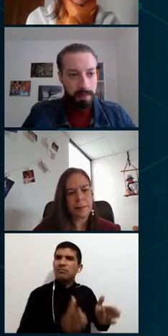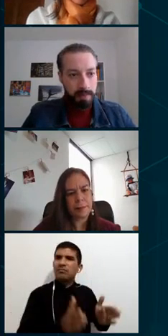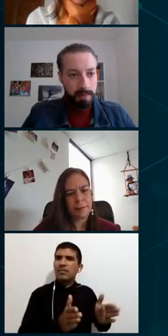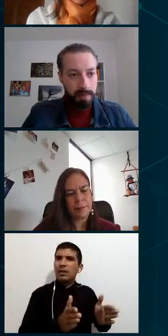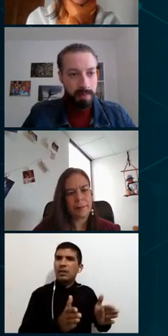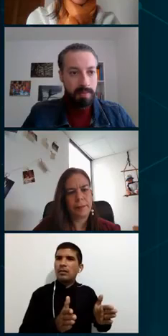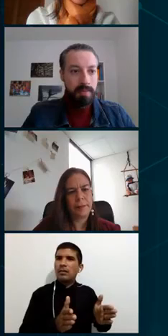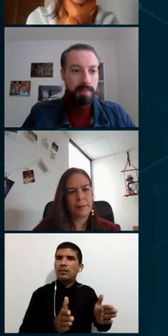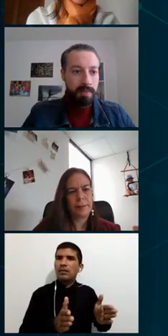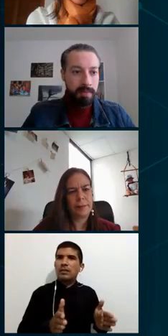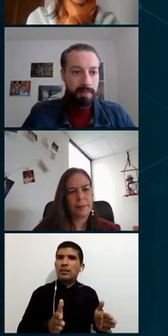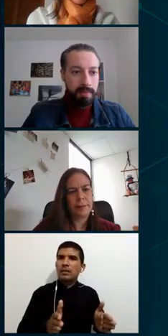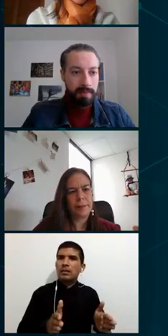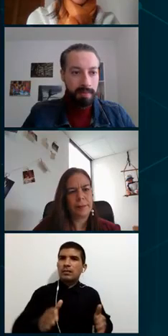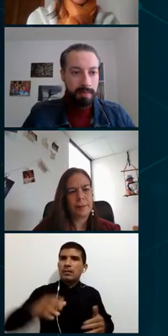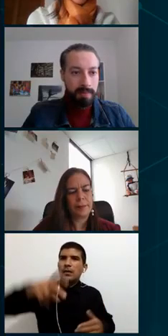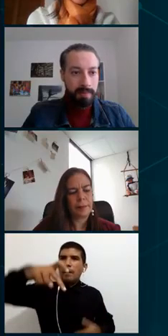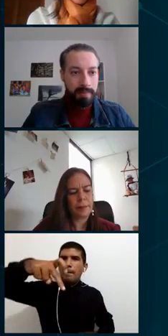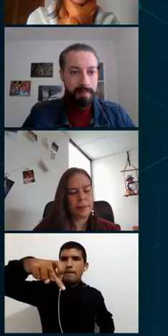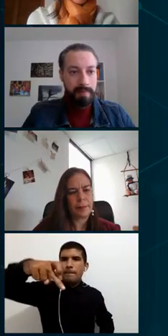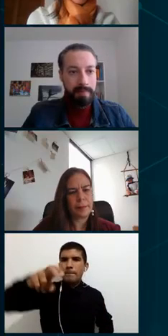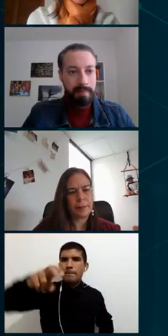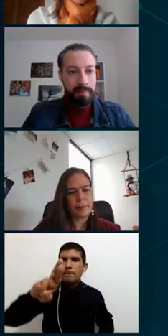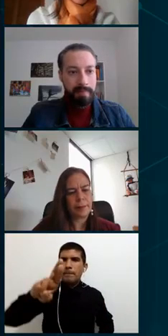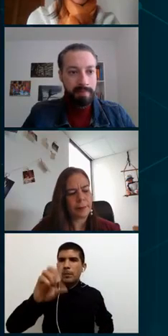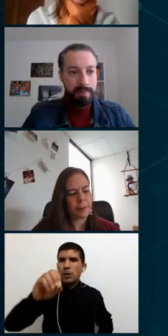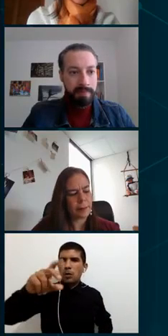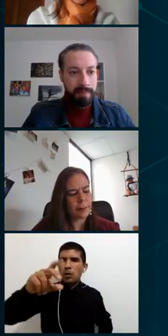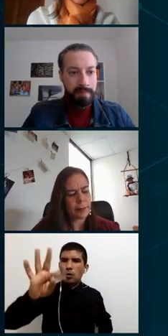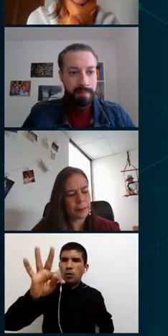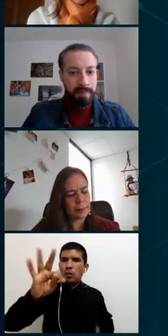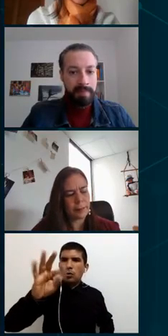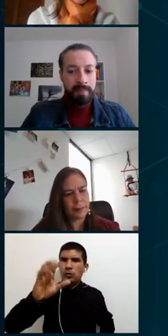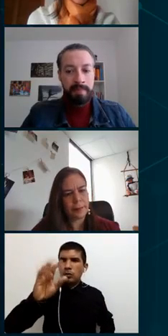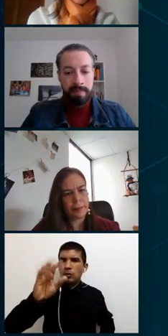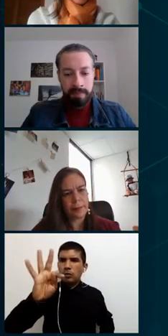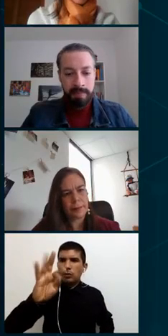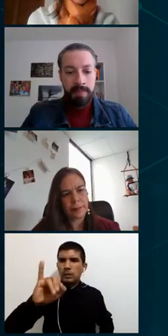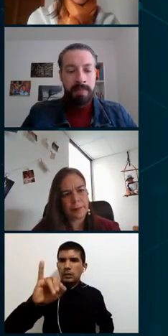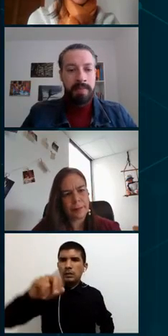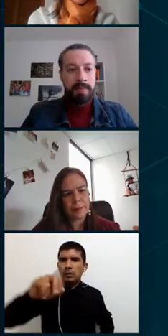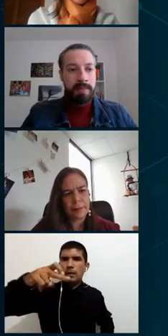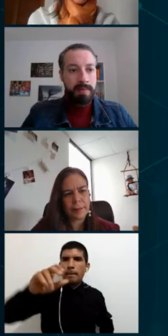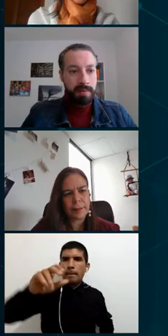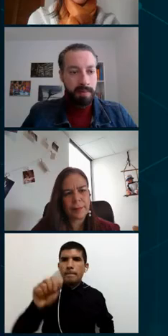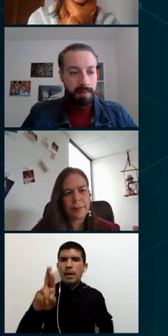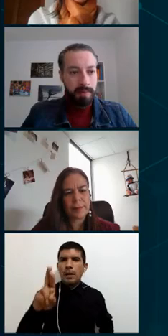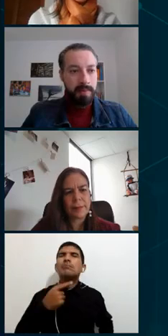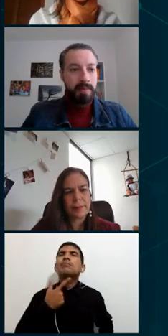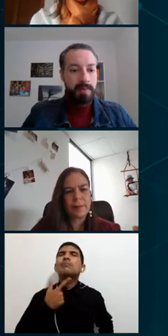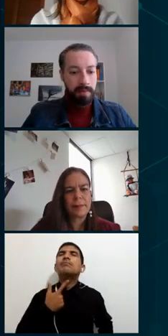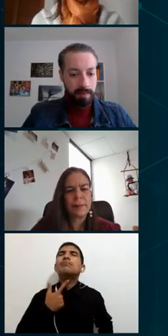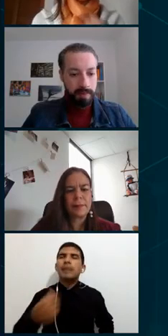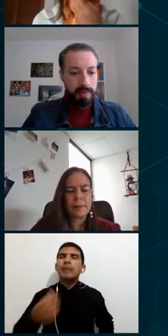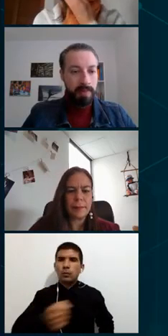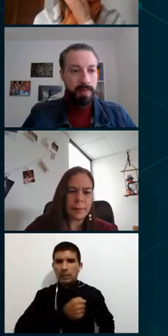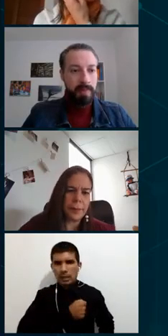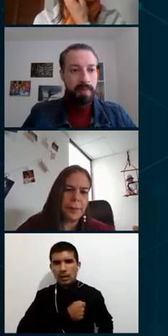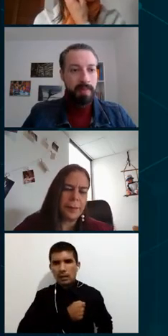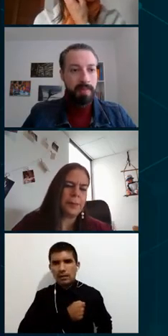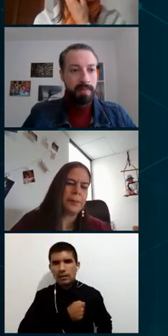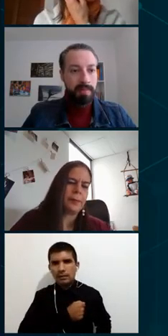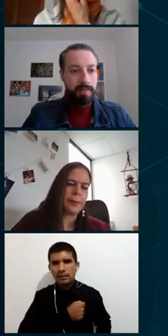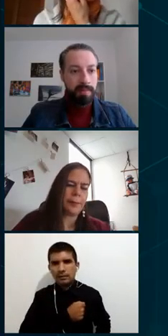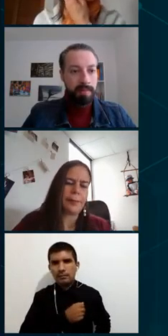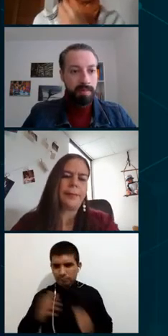me parecen, siendo una también de las más valiosas, la más chévere, la más práctica, pues en la practicidad que vamos a encontrar acá,